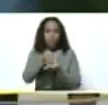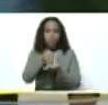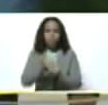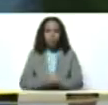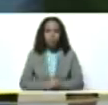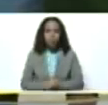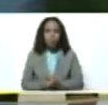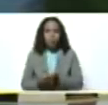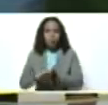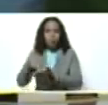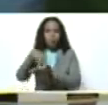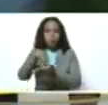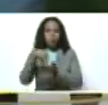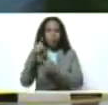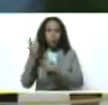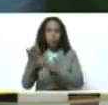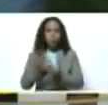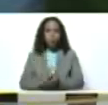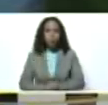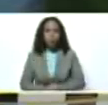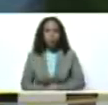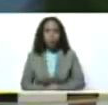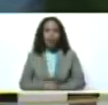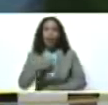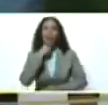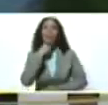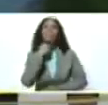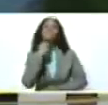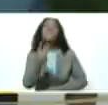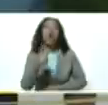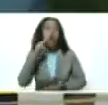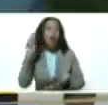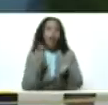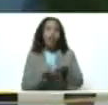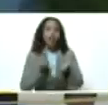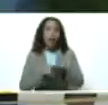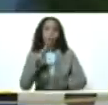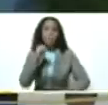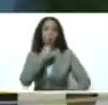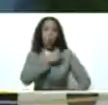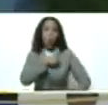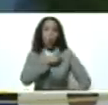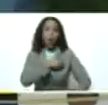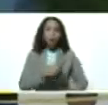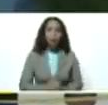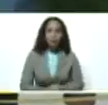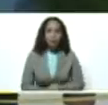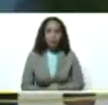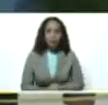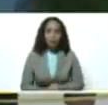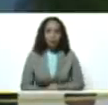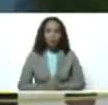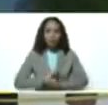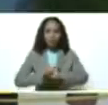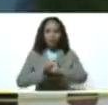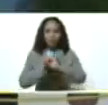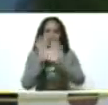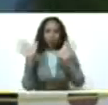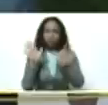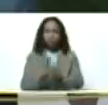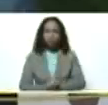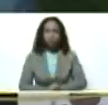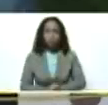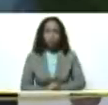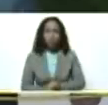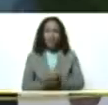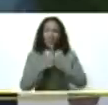a levantar la voz de la verdad, de la moral, de la dignidad